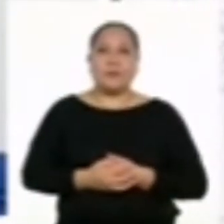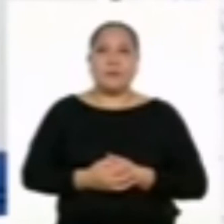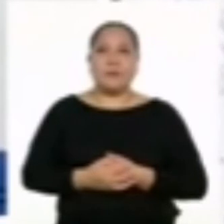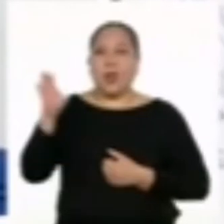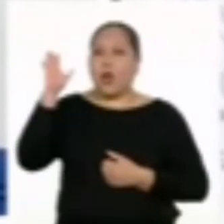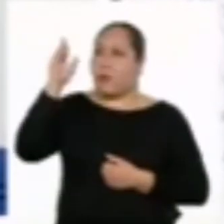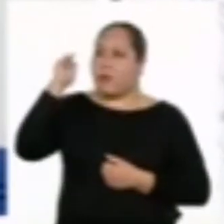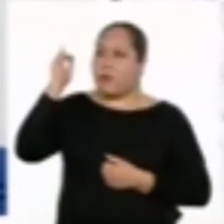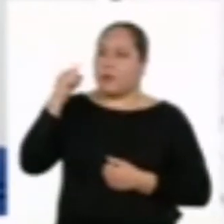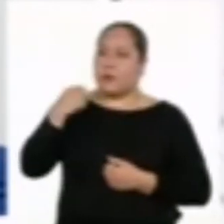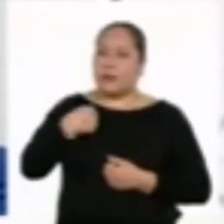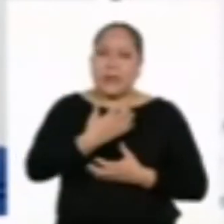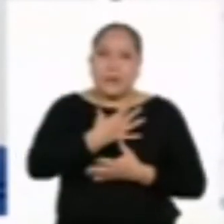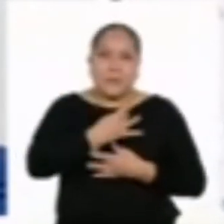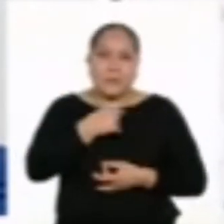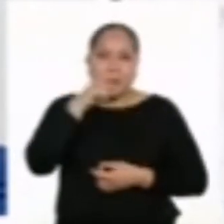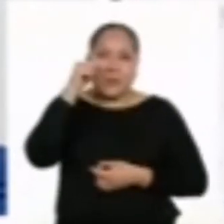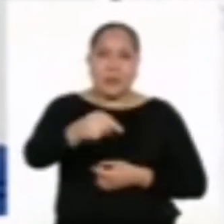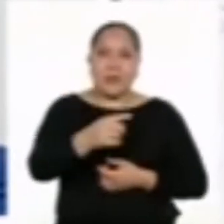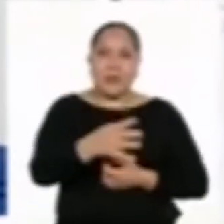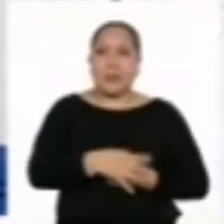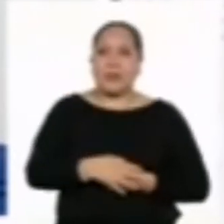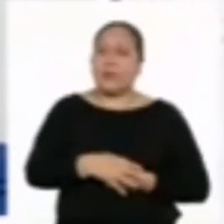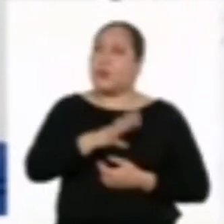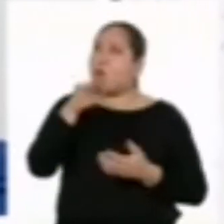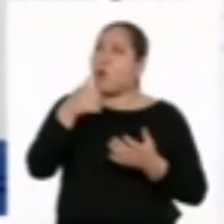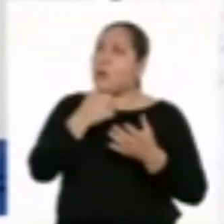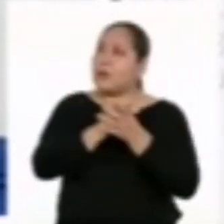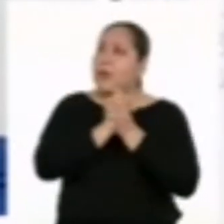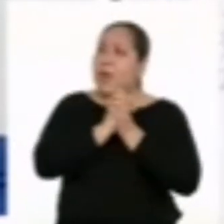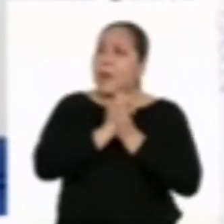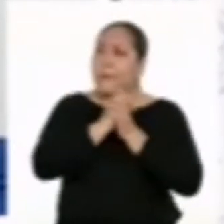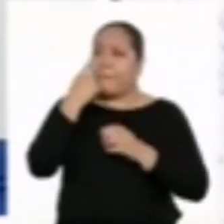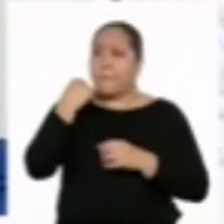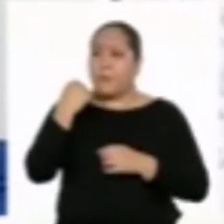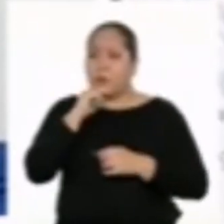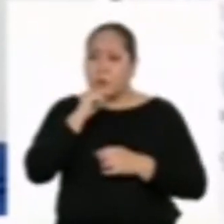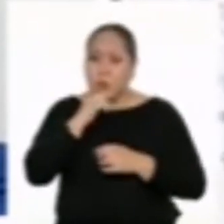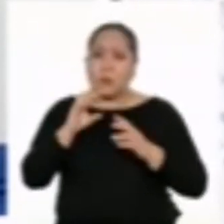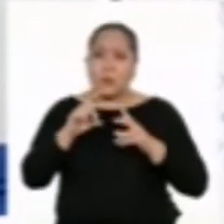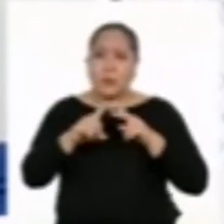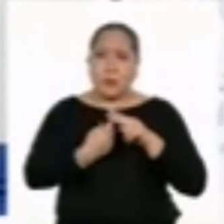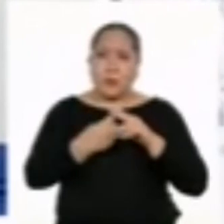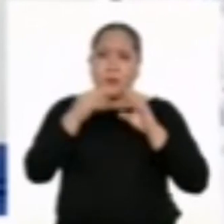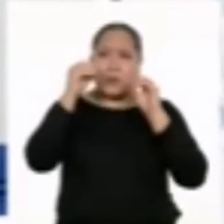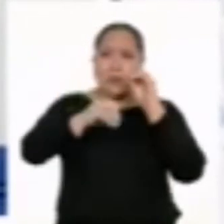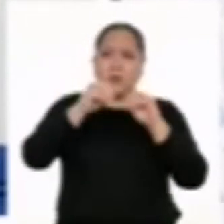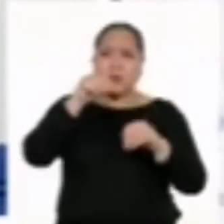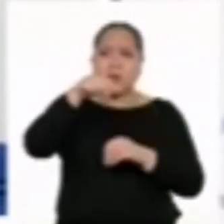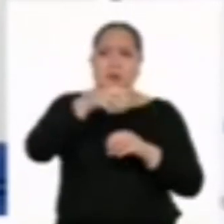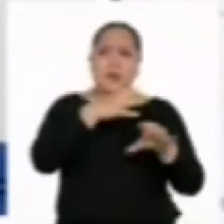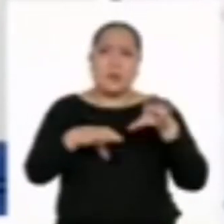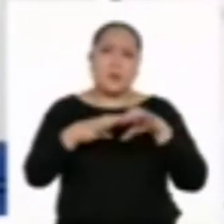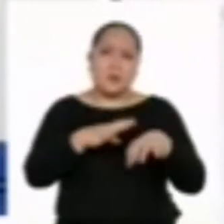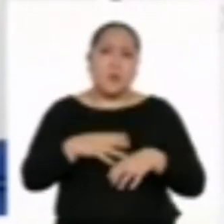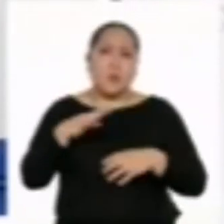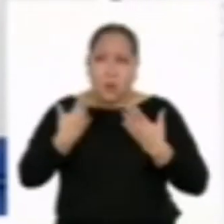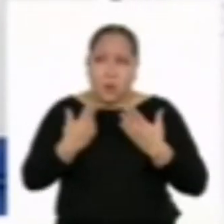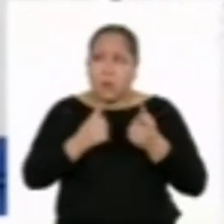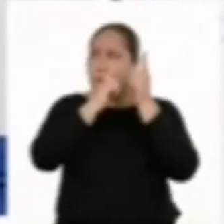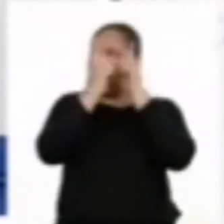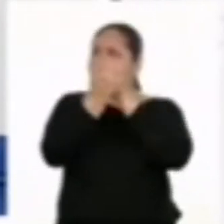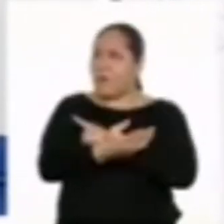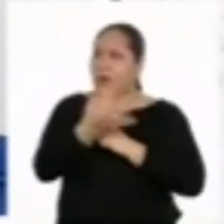Hola profesora, me entusiasma mucho este reto, porque si todos mis amigos y amigas ponemos en marcha algunas acciones, podemos hacer